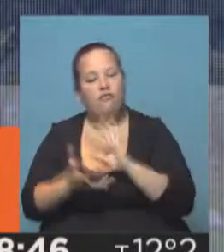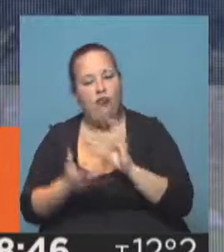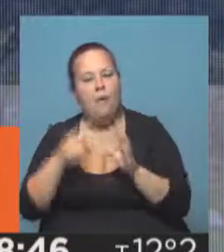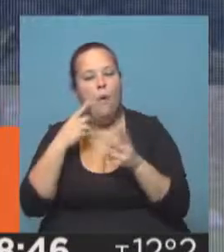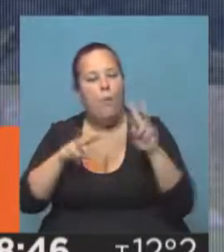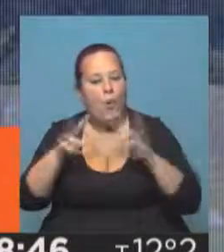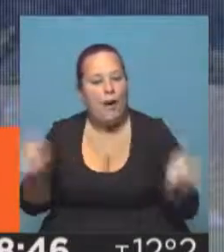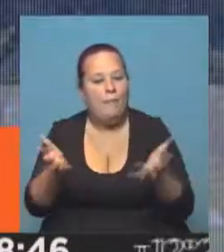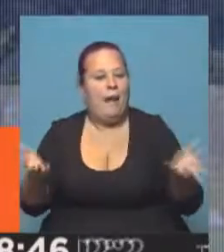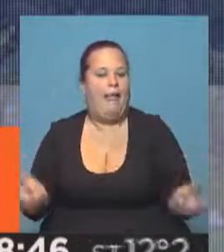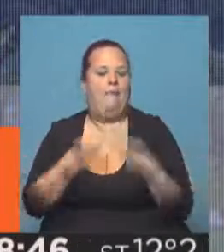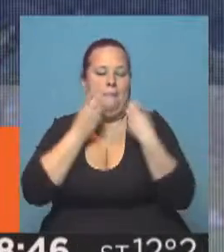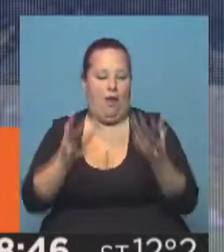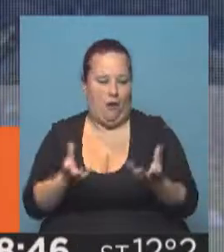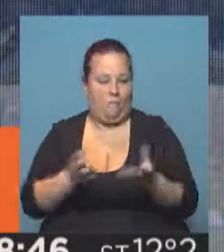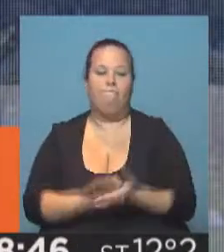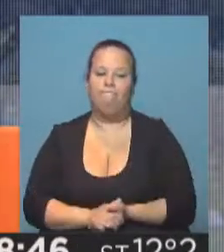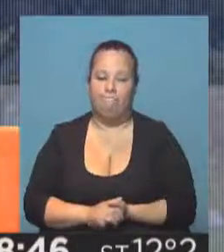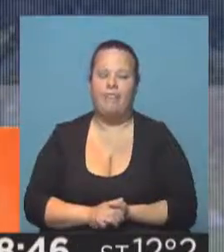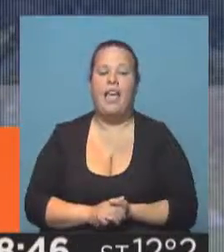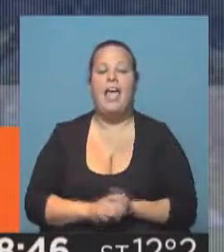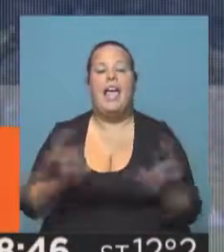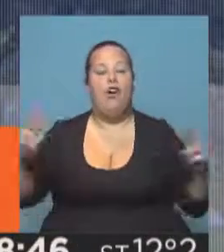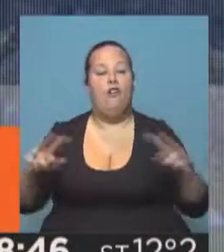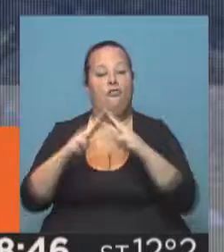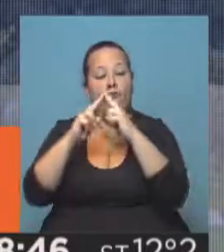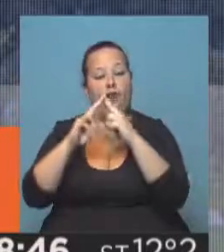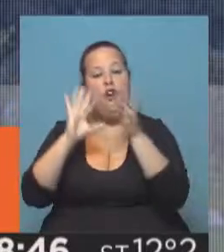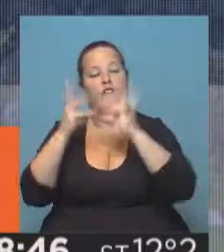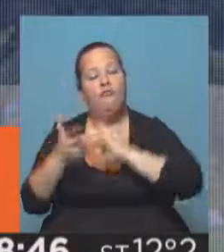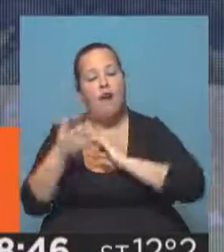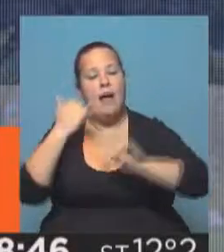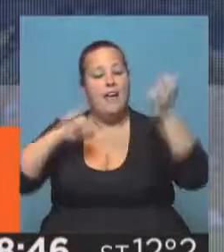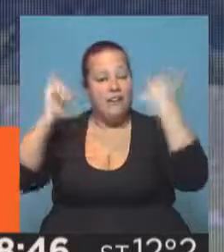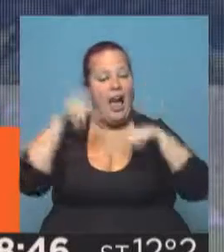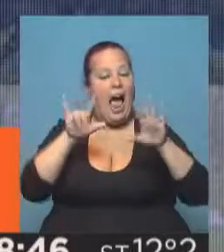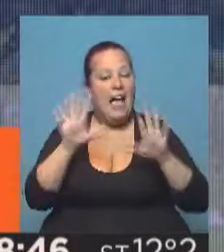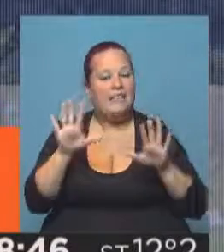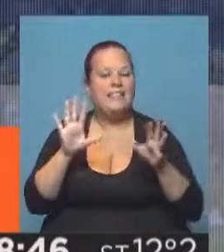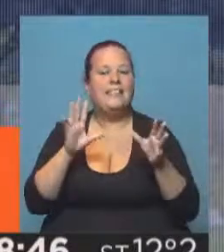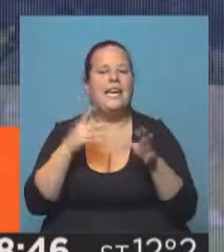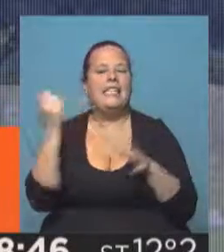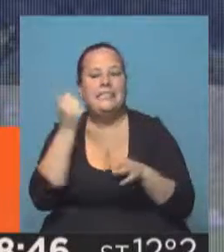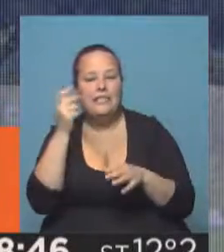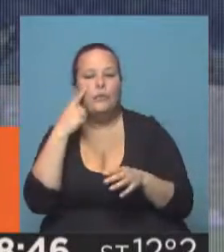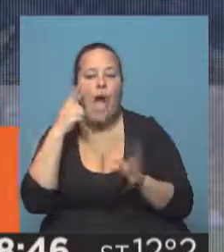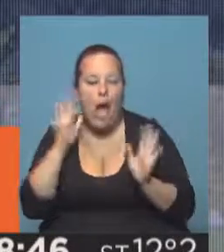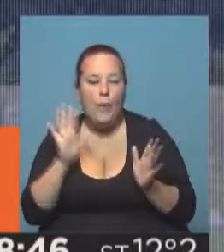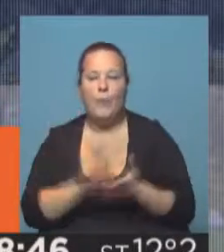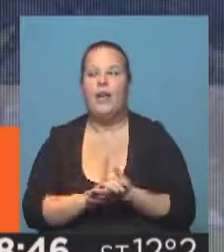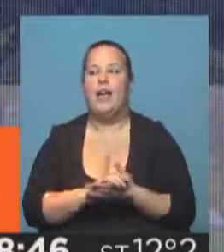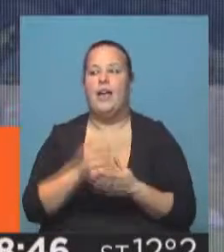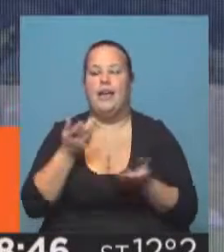sembrar para cosechar sus frutos. Claro. Y el foro, de alguna manera, de negocios de inversiones es eso, es un intento